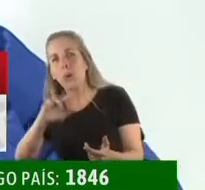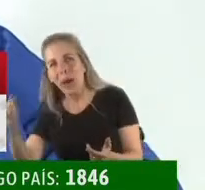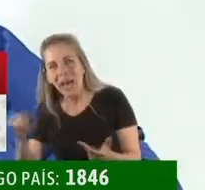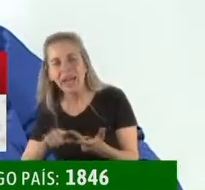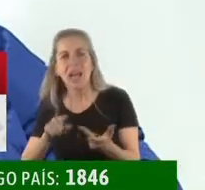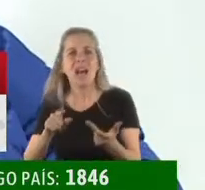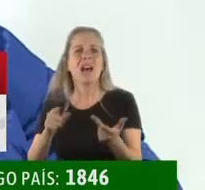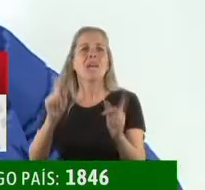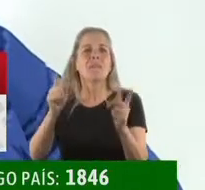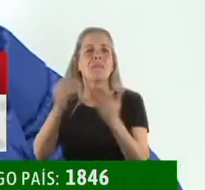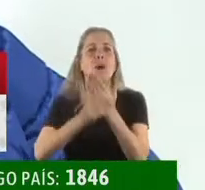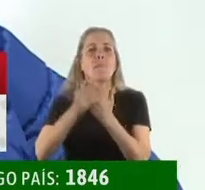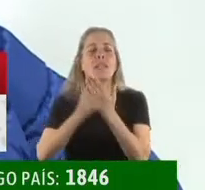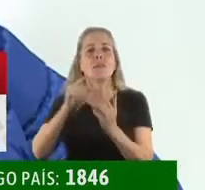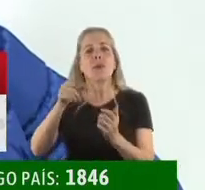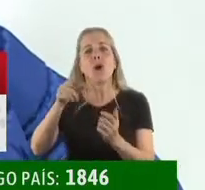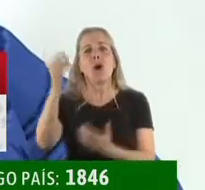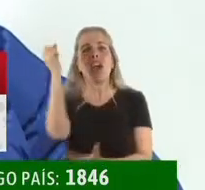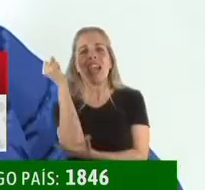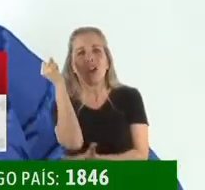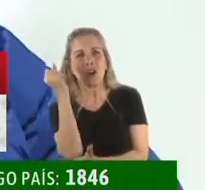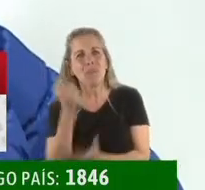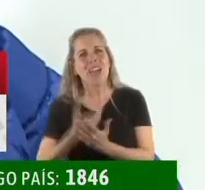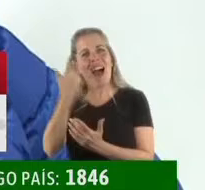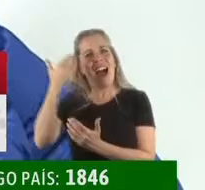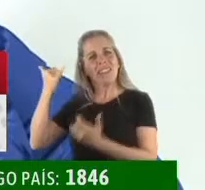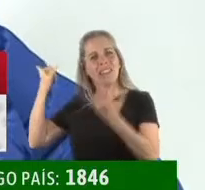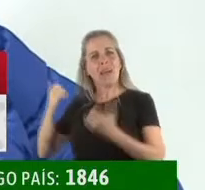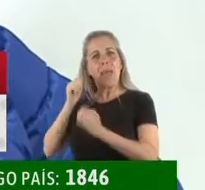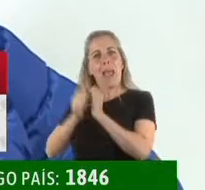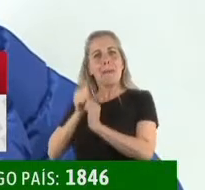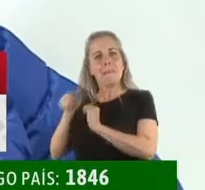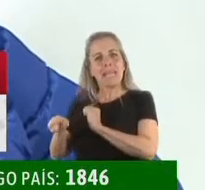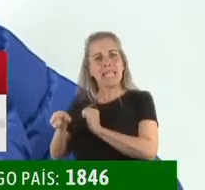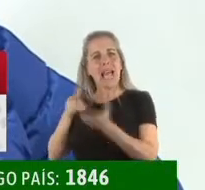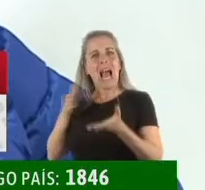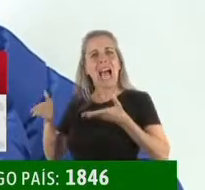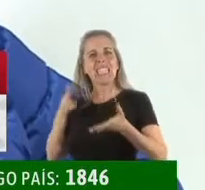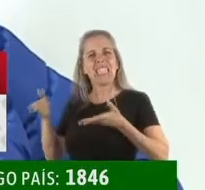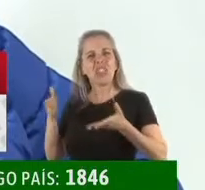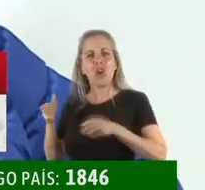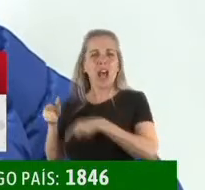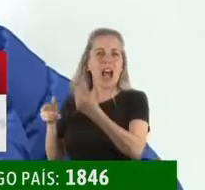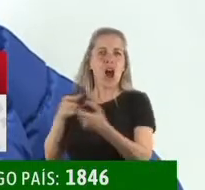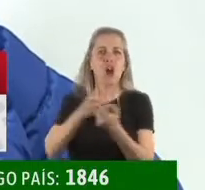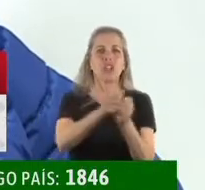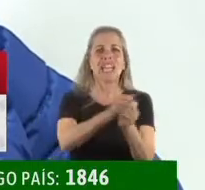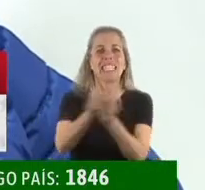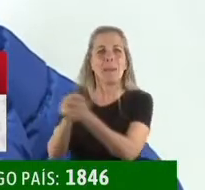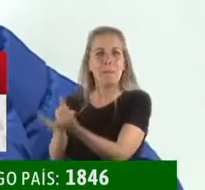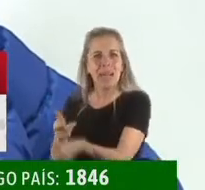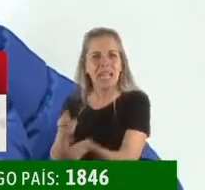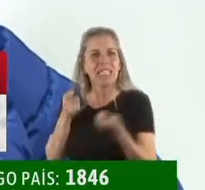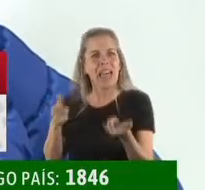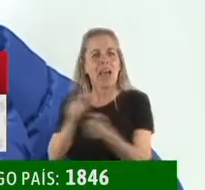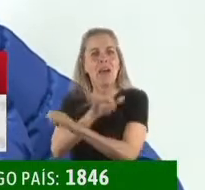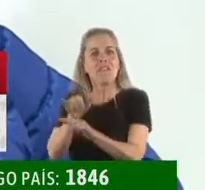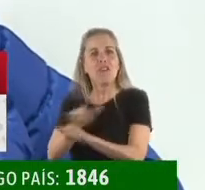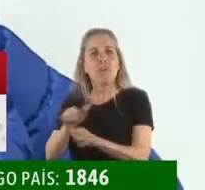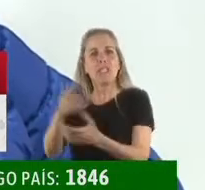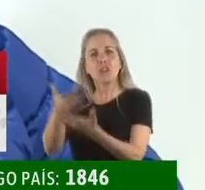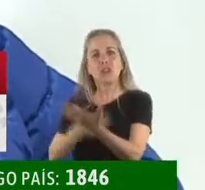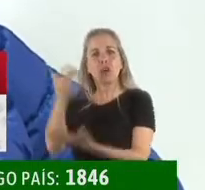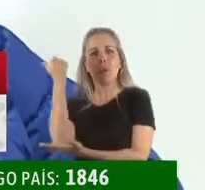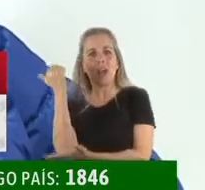el ministro de economía Luis caputo que tenía una empresa en la cual asesoraba a empresas y brindaba informes económicos